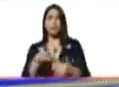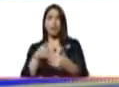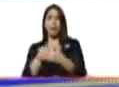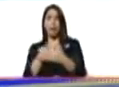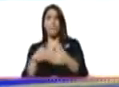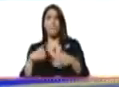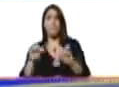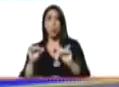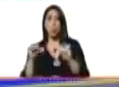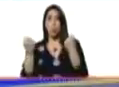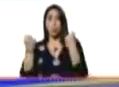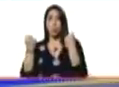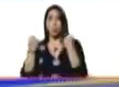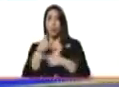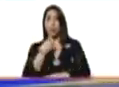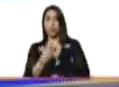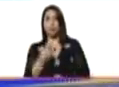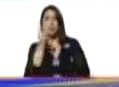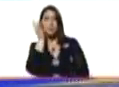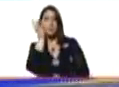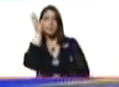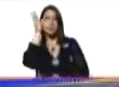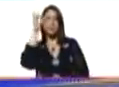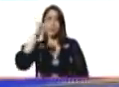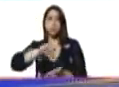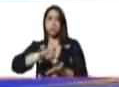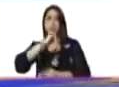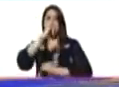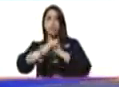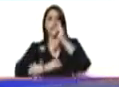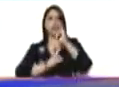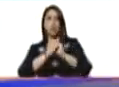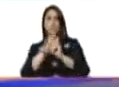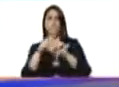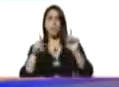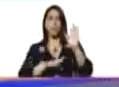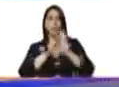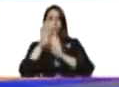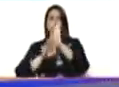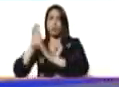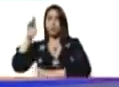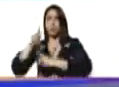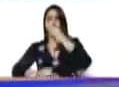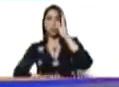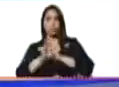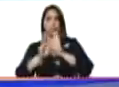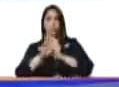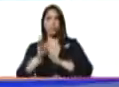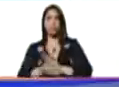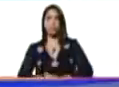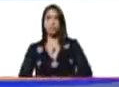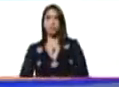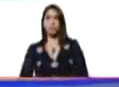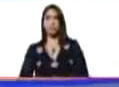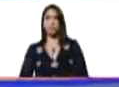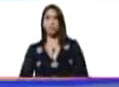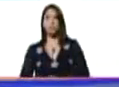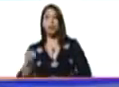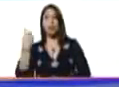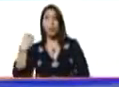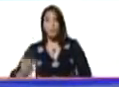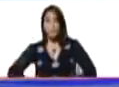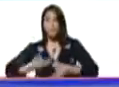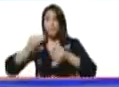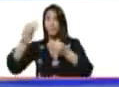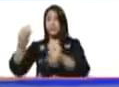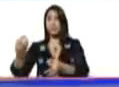antibloqueo, establece la creación de un centro internacional para el desarrollo productivo. Ayer fue presentado